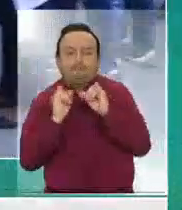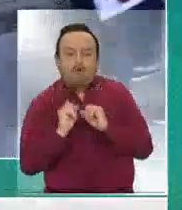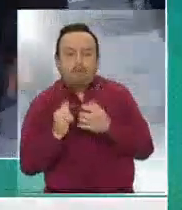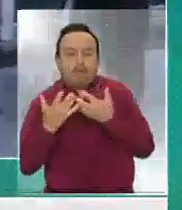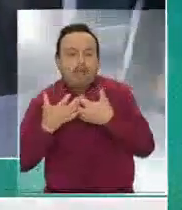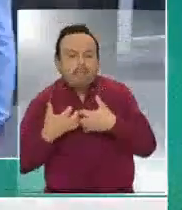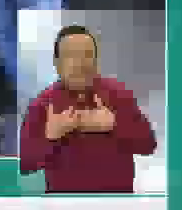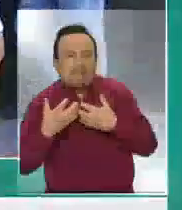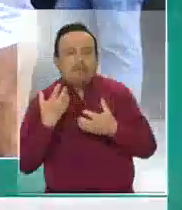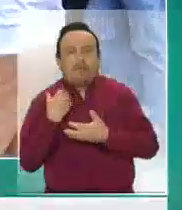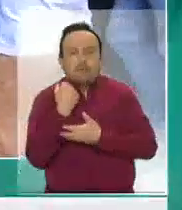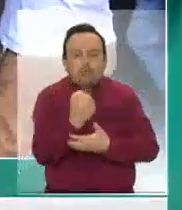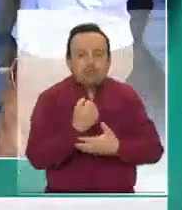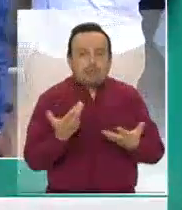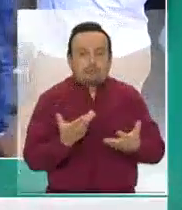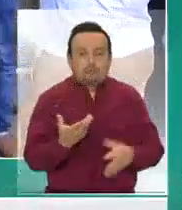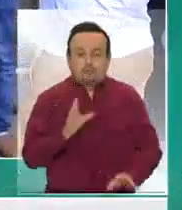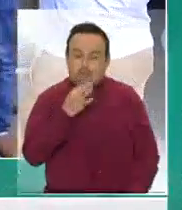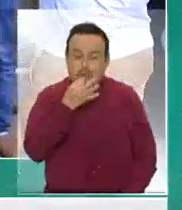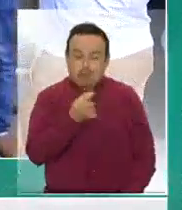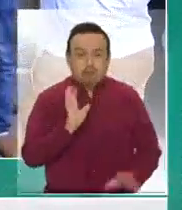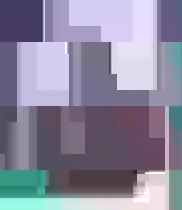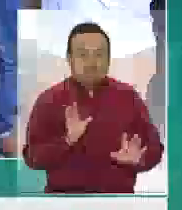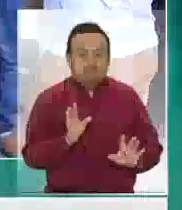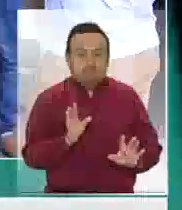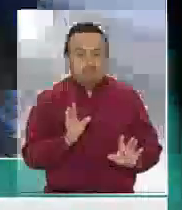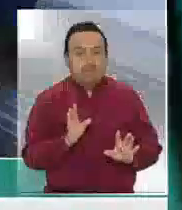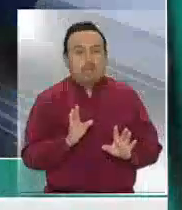O sea, yo una manera como sencilla de decirlo, dije